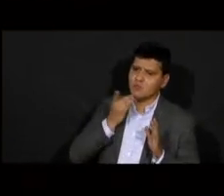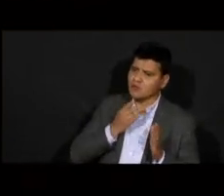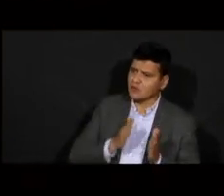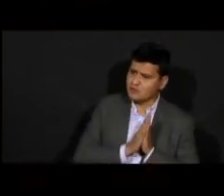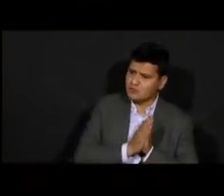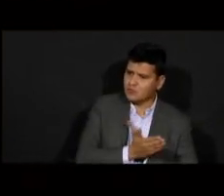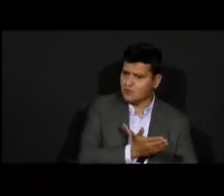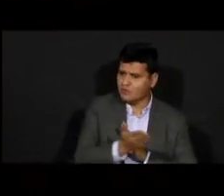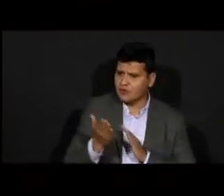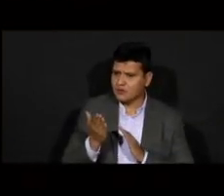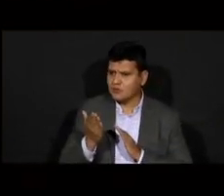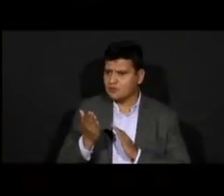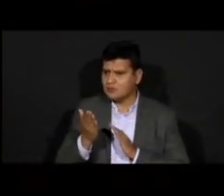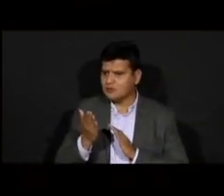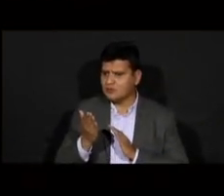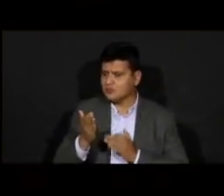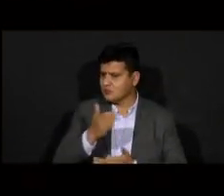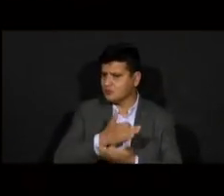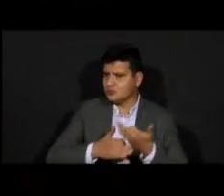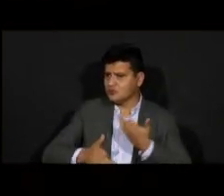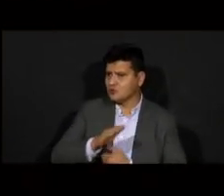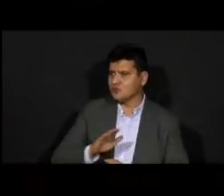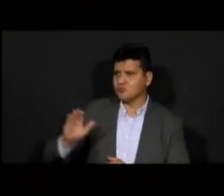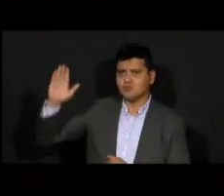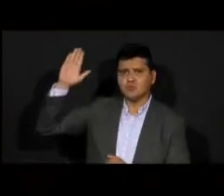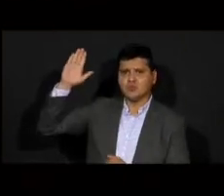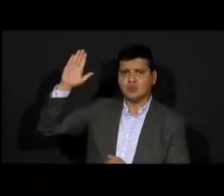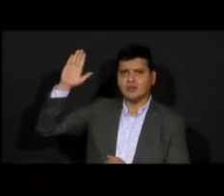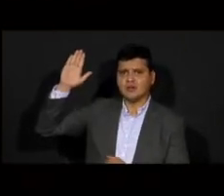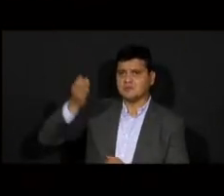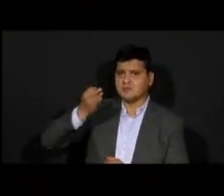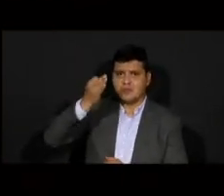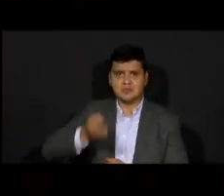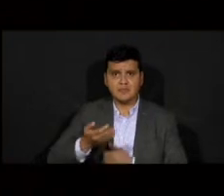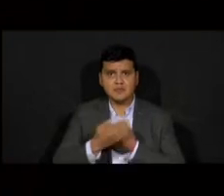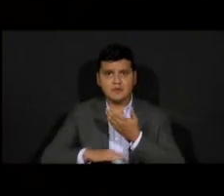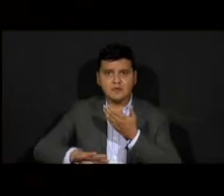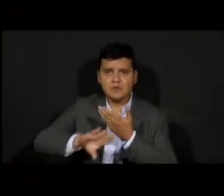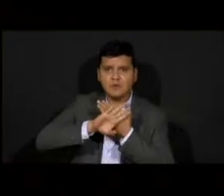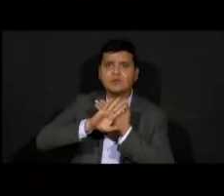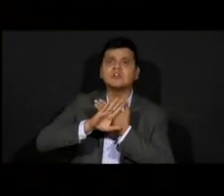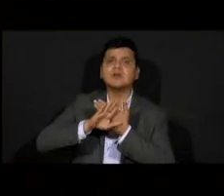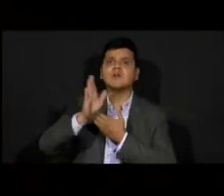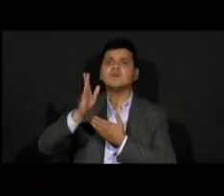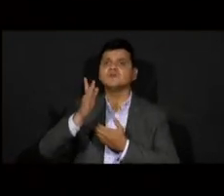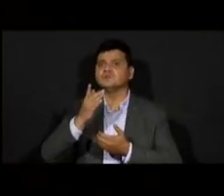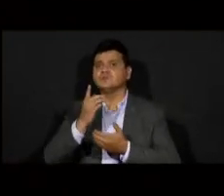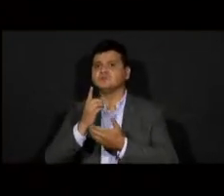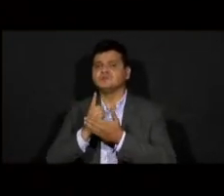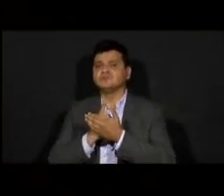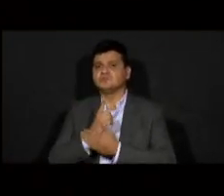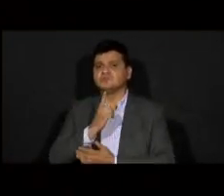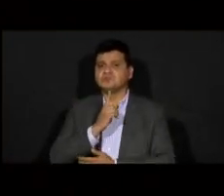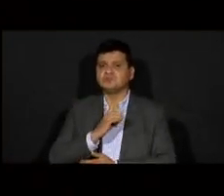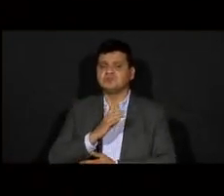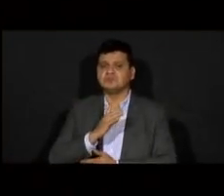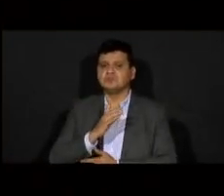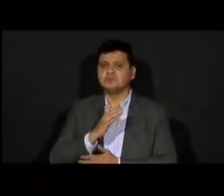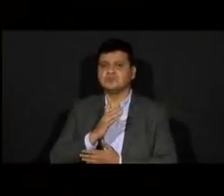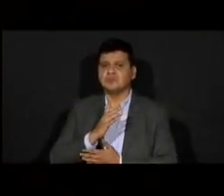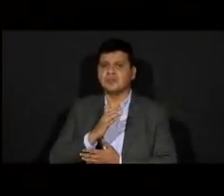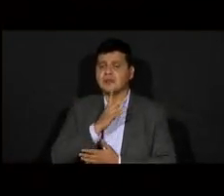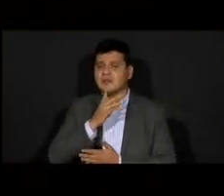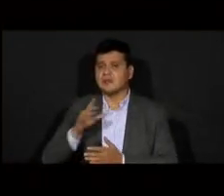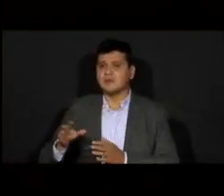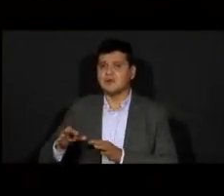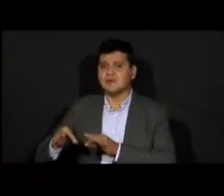el sentido de su voto, es decir, a favor, en contra o abstención respecto del contenido del